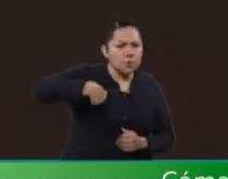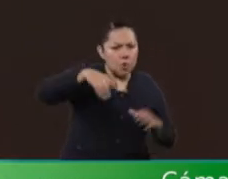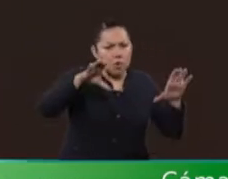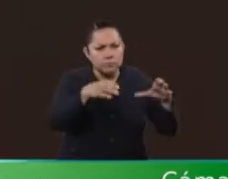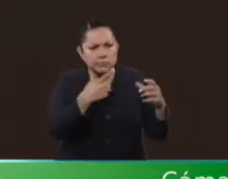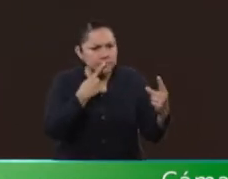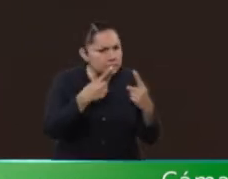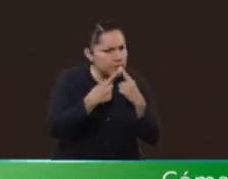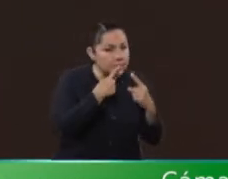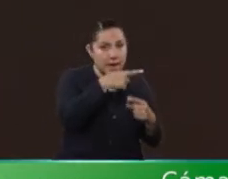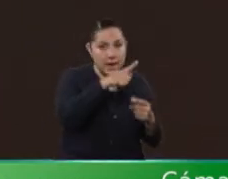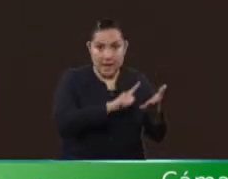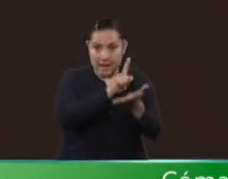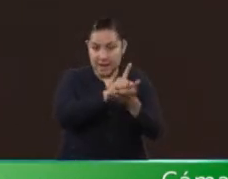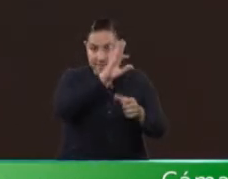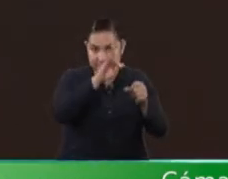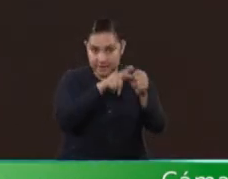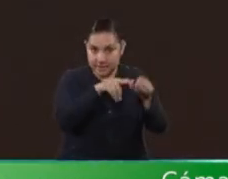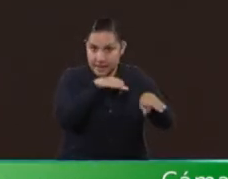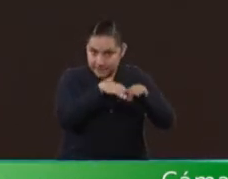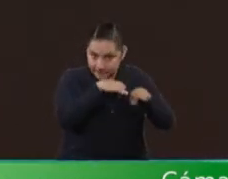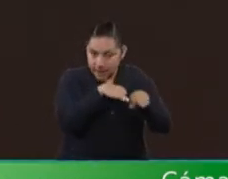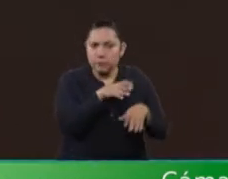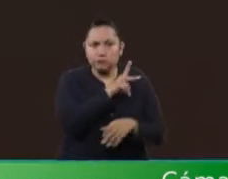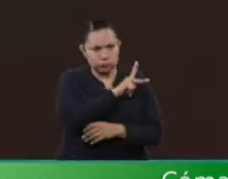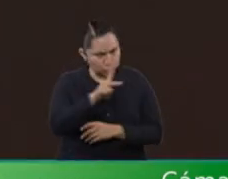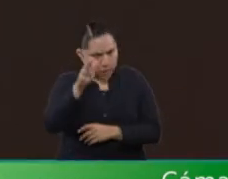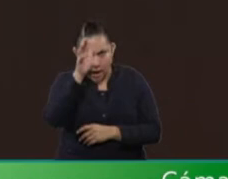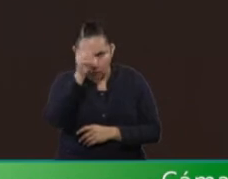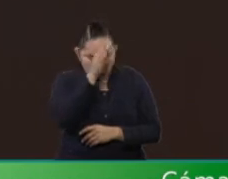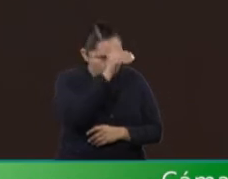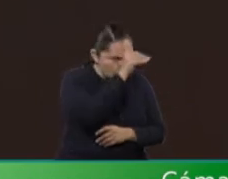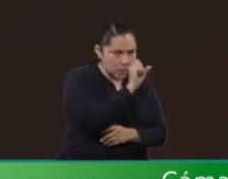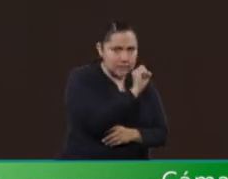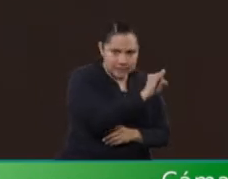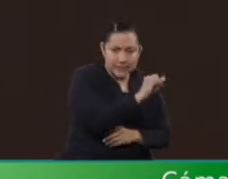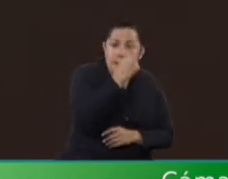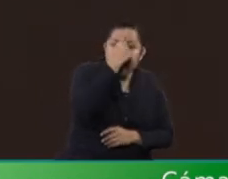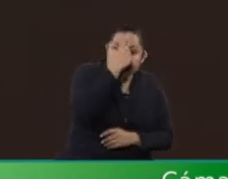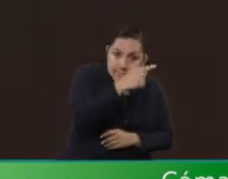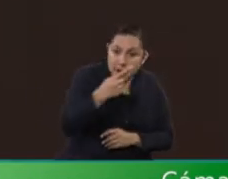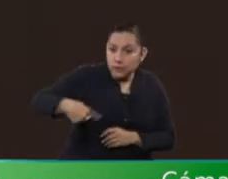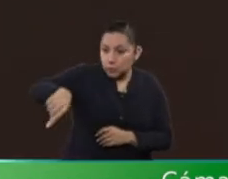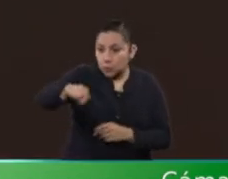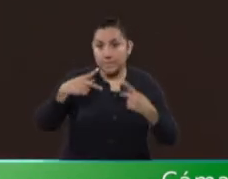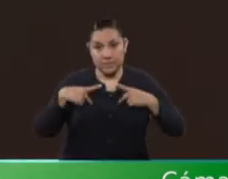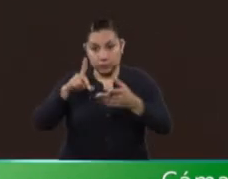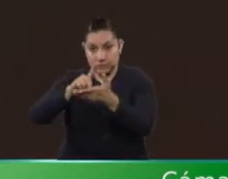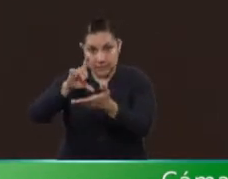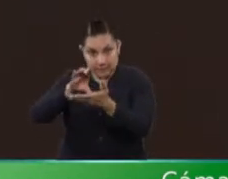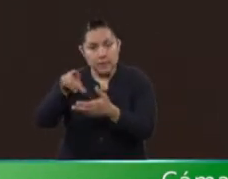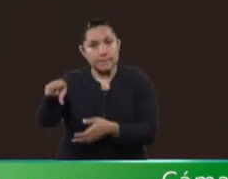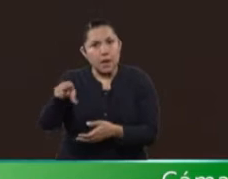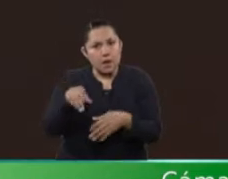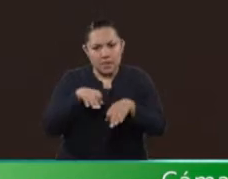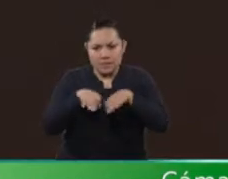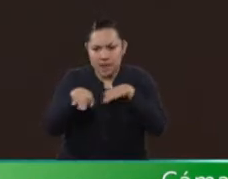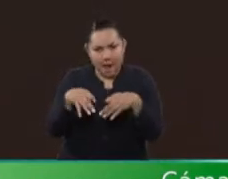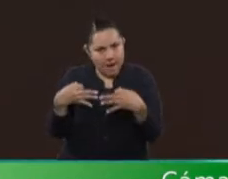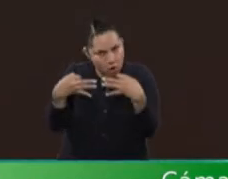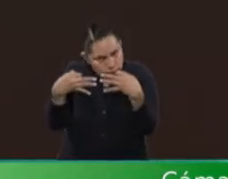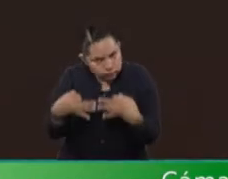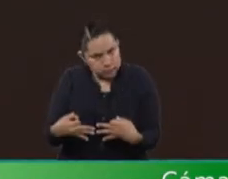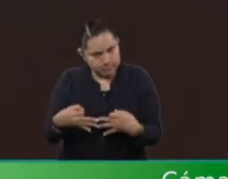del Trabajo para reconocer el derecho al trabajo digno de las personas con discapacidad y una